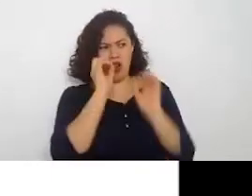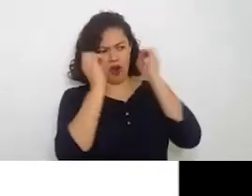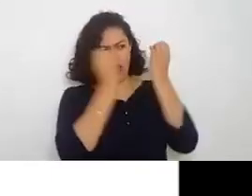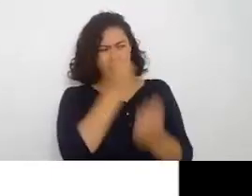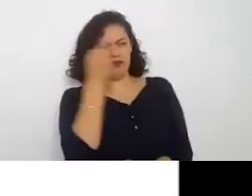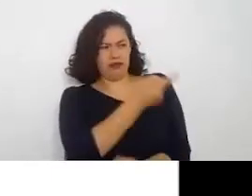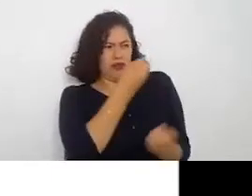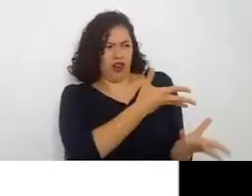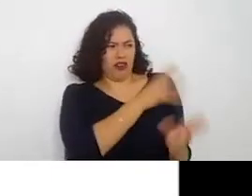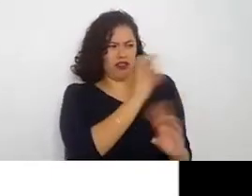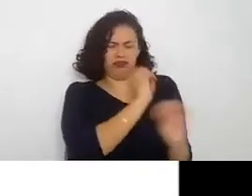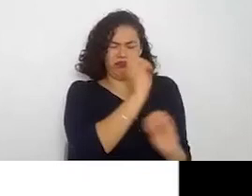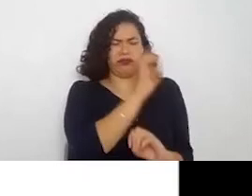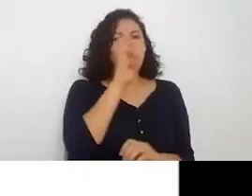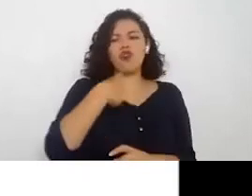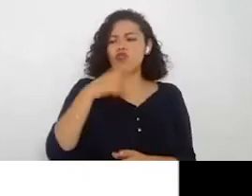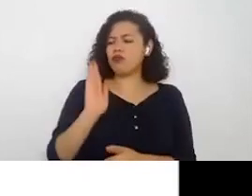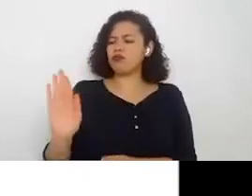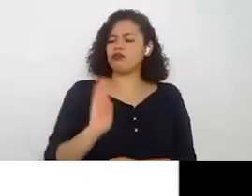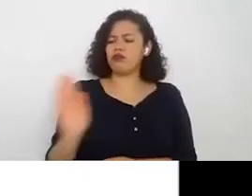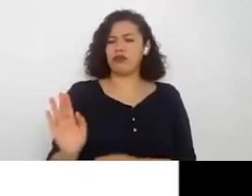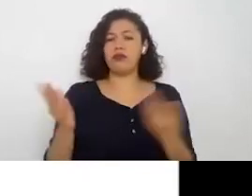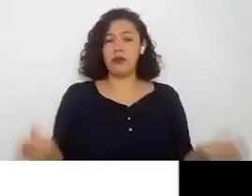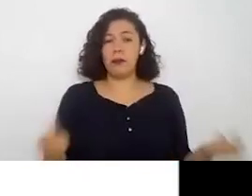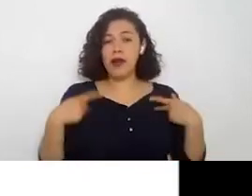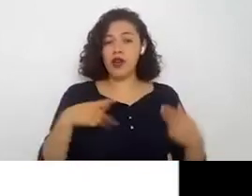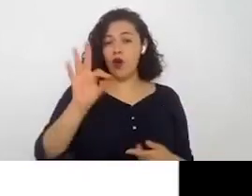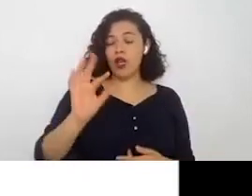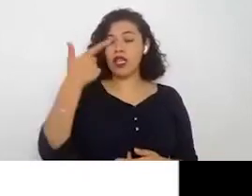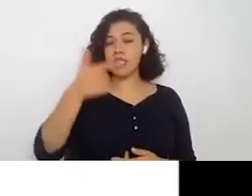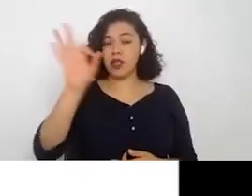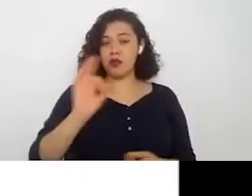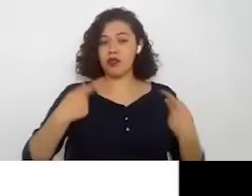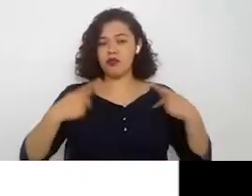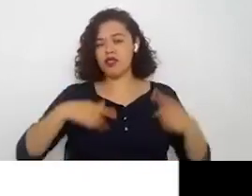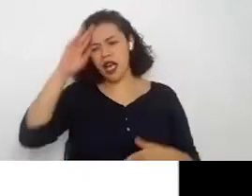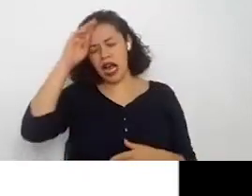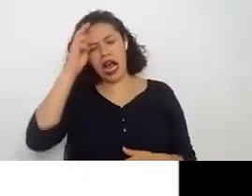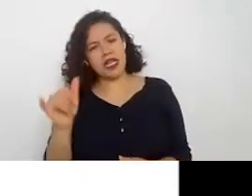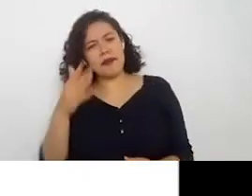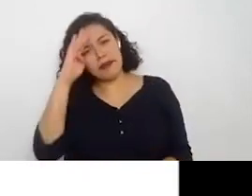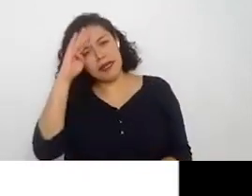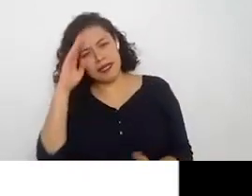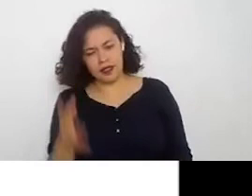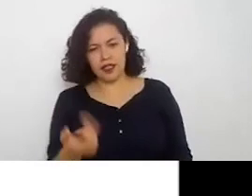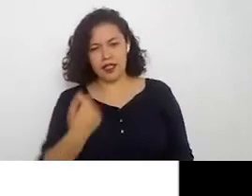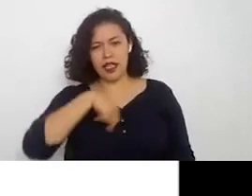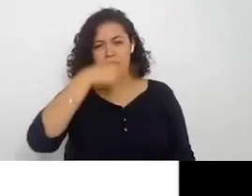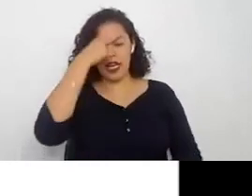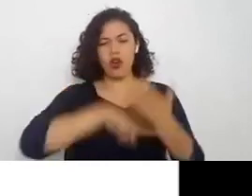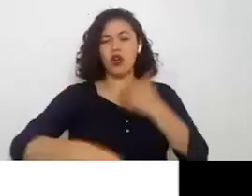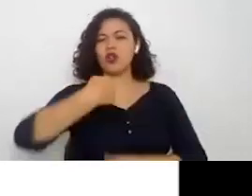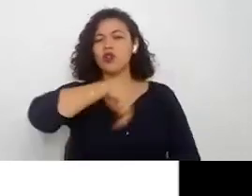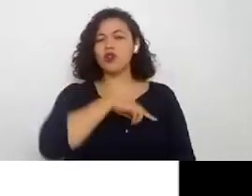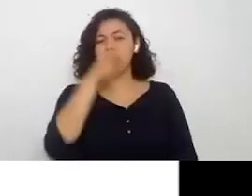47% de nuestra población. Entonces es muy alto y creo que tenemos que trabajar en ello y trabajar